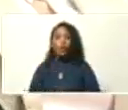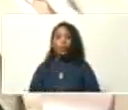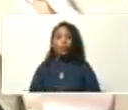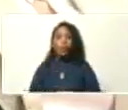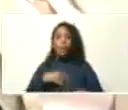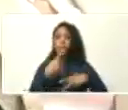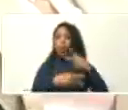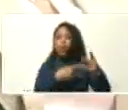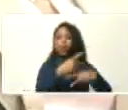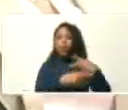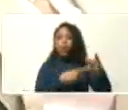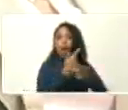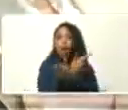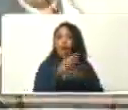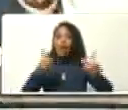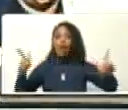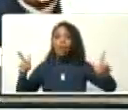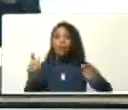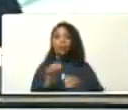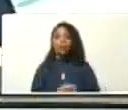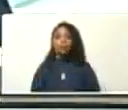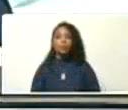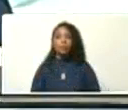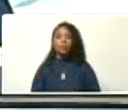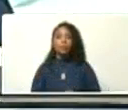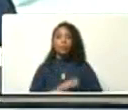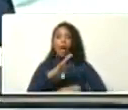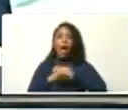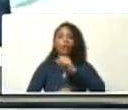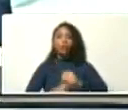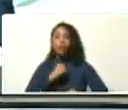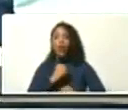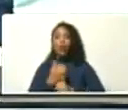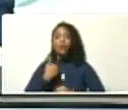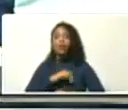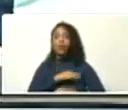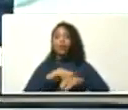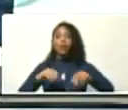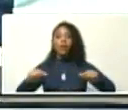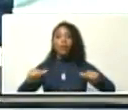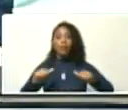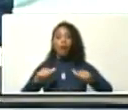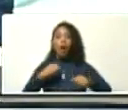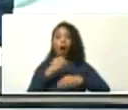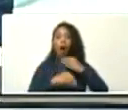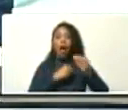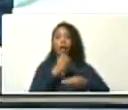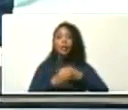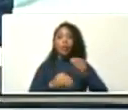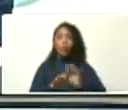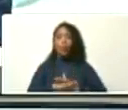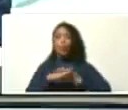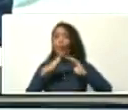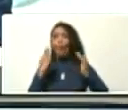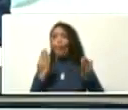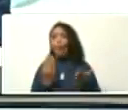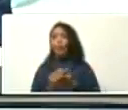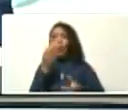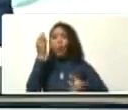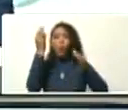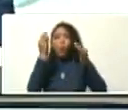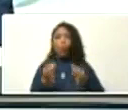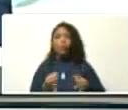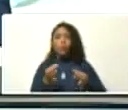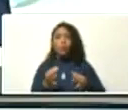productores, los productores libres, asociados de nuestras tierras, haciendo una mundialización justa de